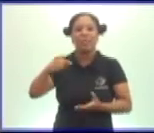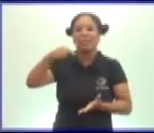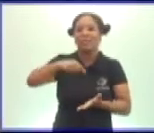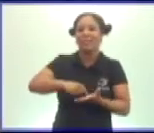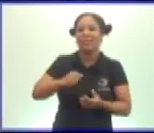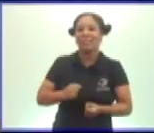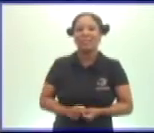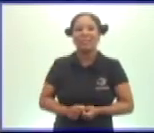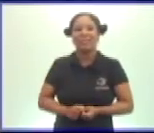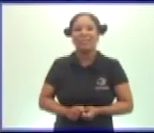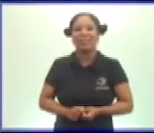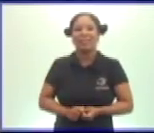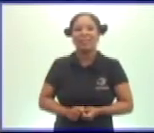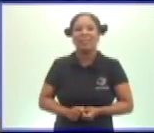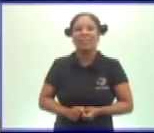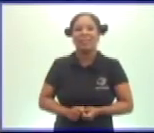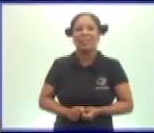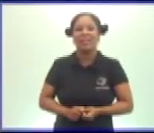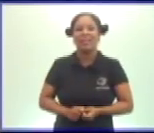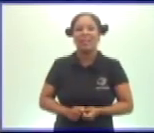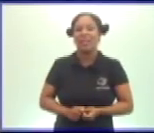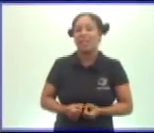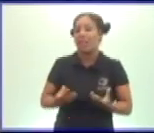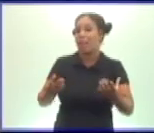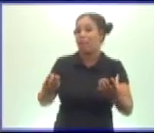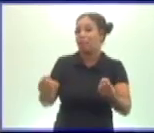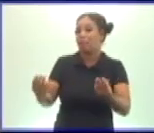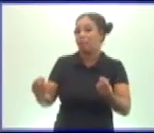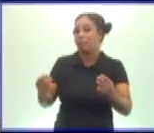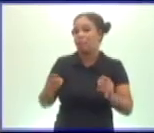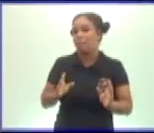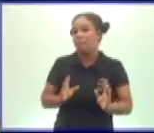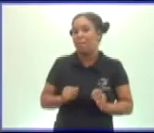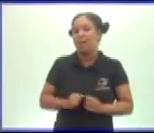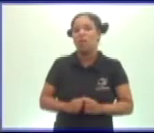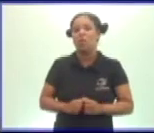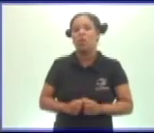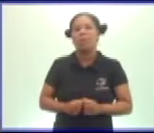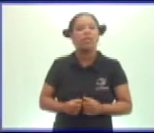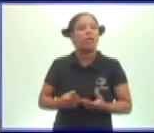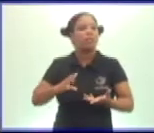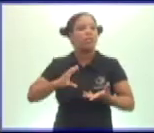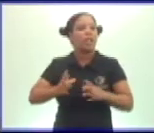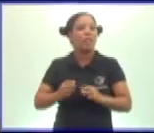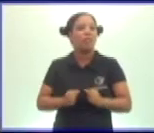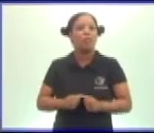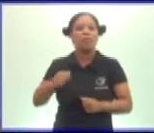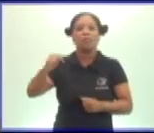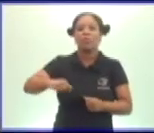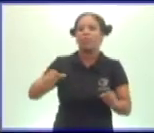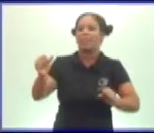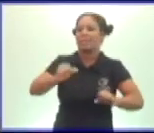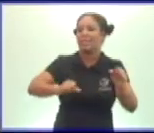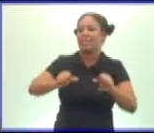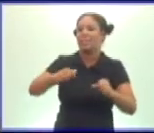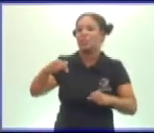en la mayoría de la composición de esta disolución.